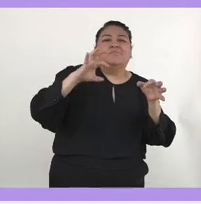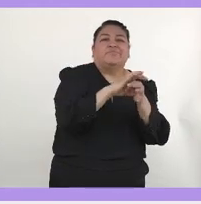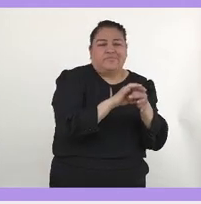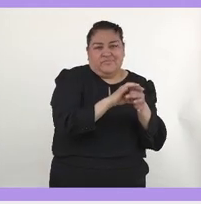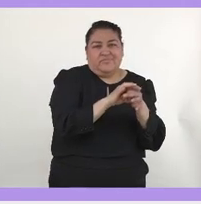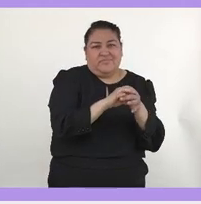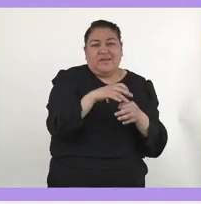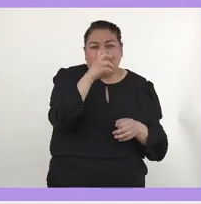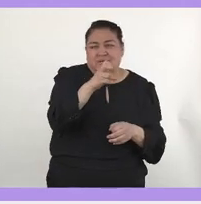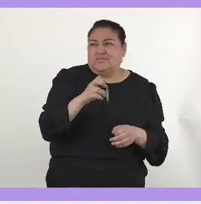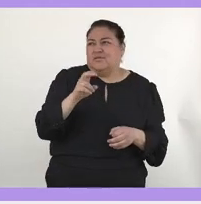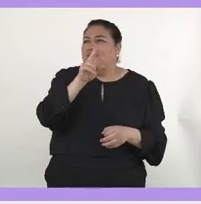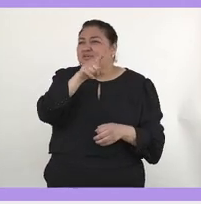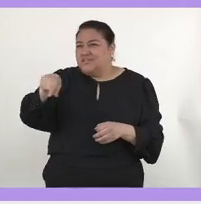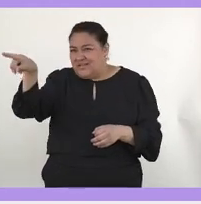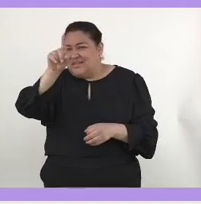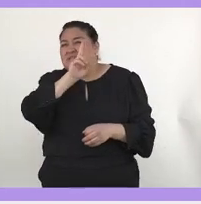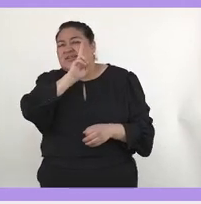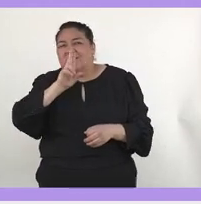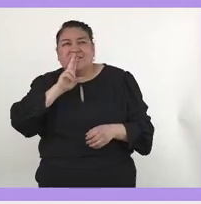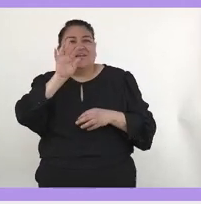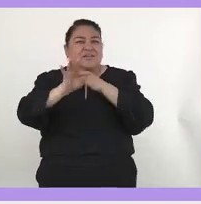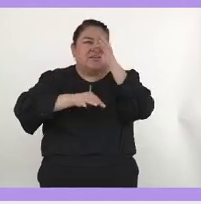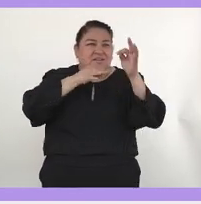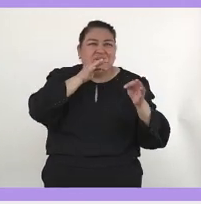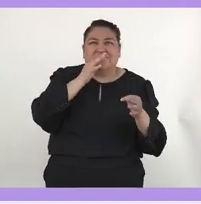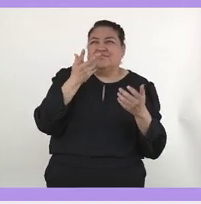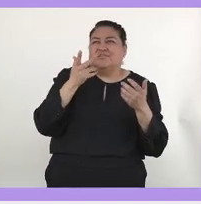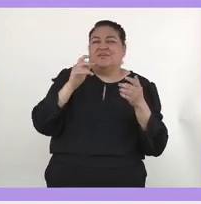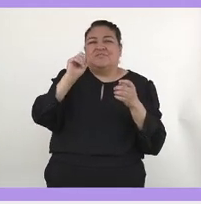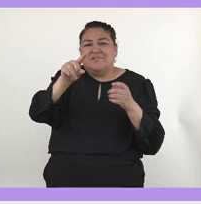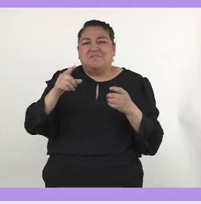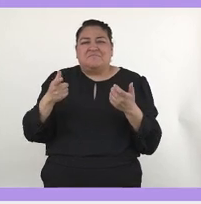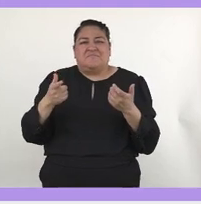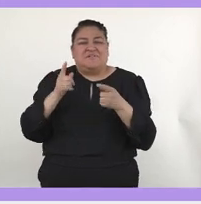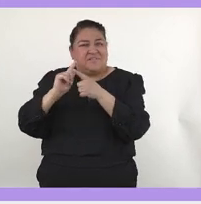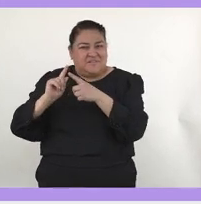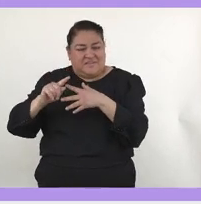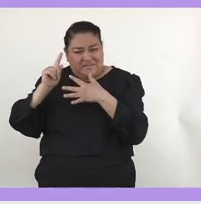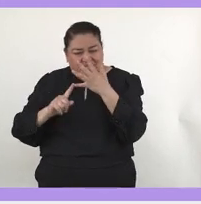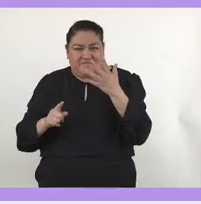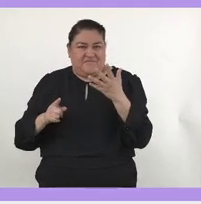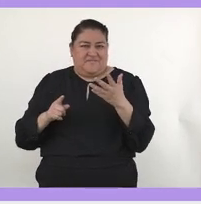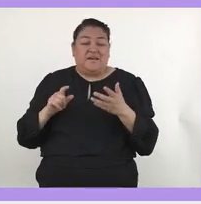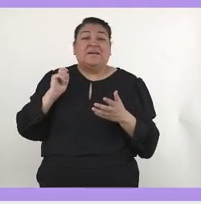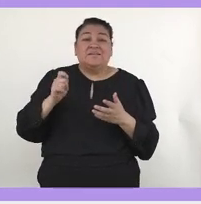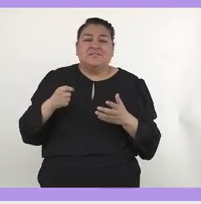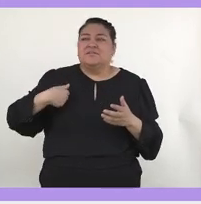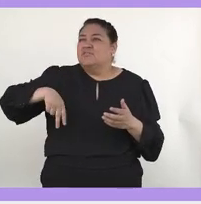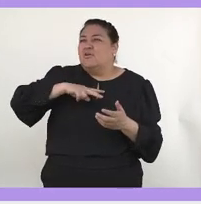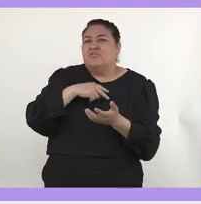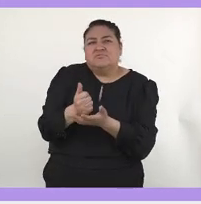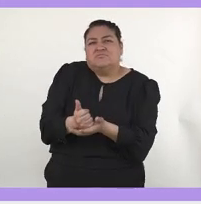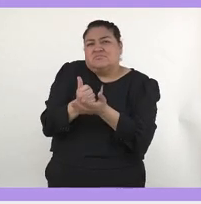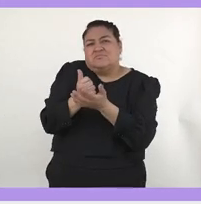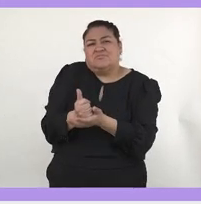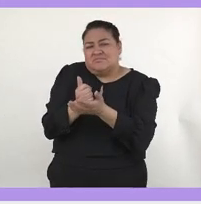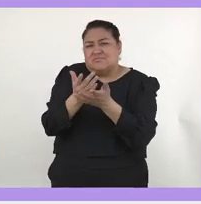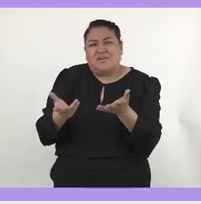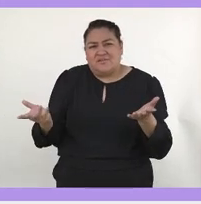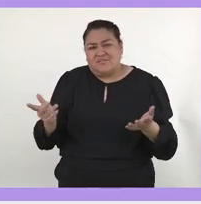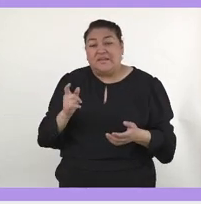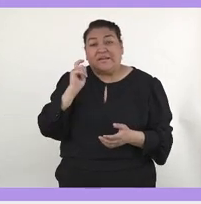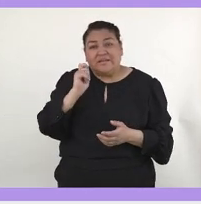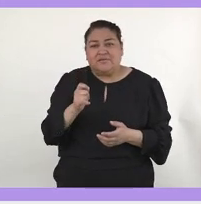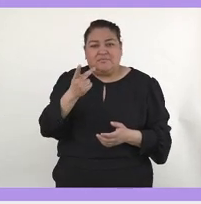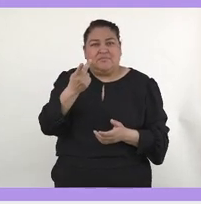que dais difusión a lo que hacen que es súper importante sus familias en los que están en su día a día todos ayudaremos pero el